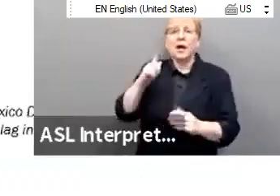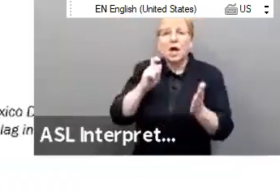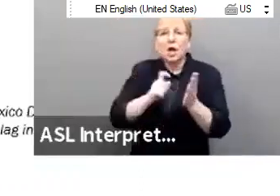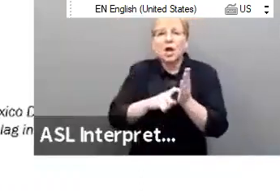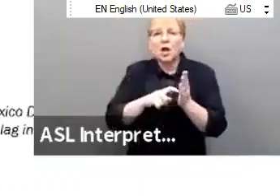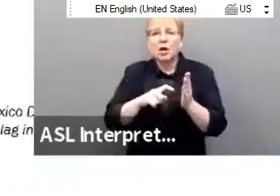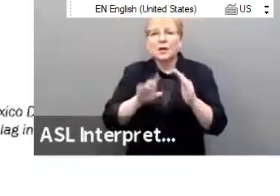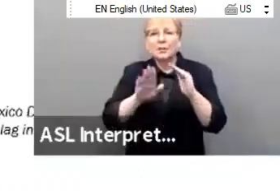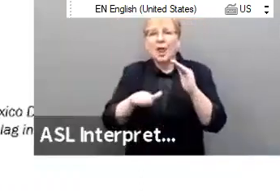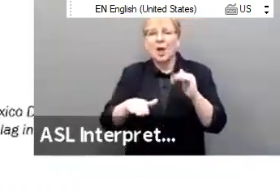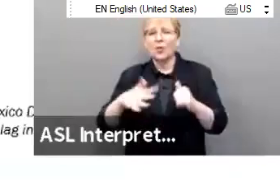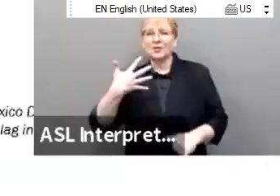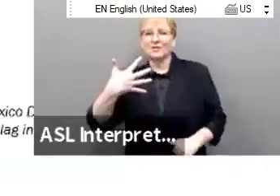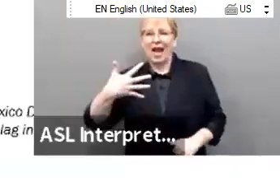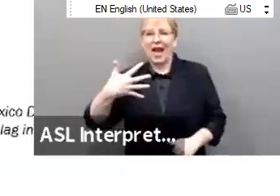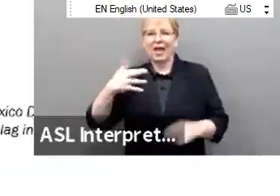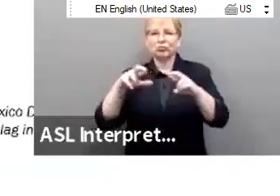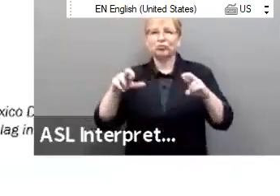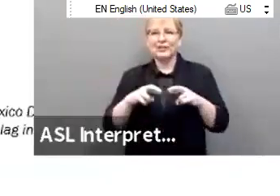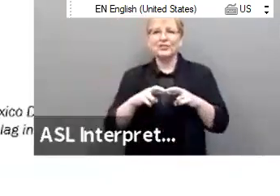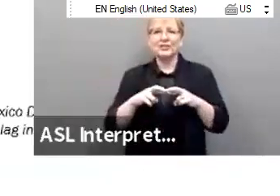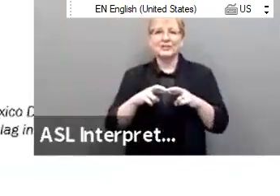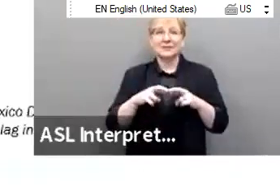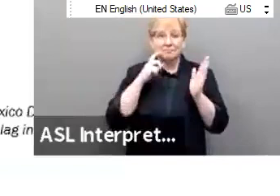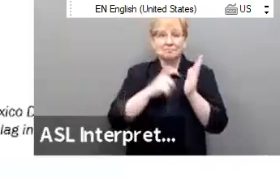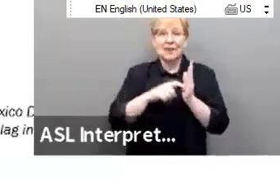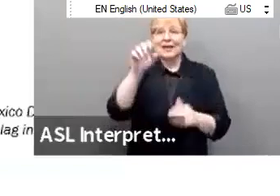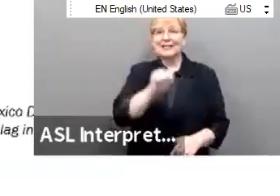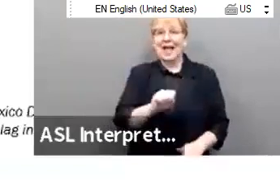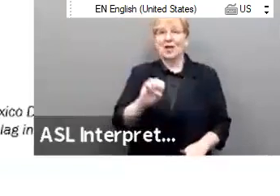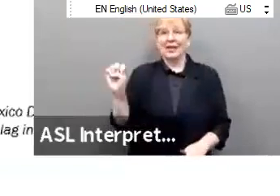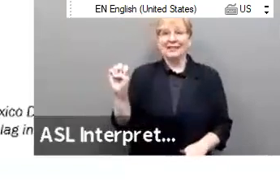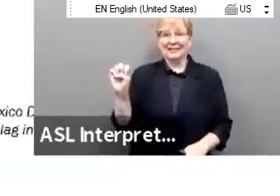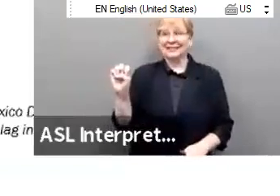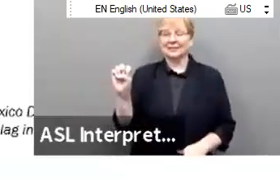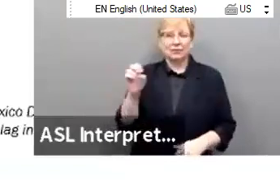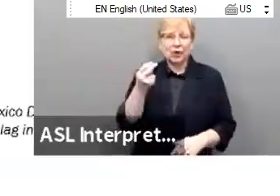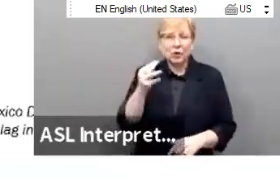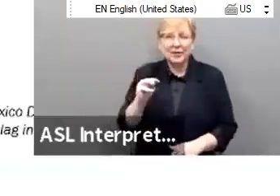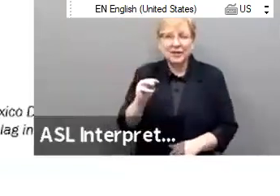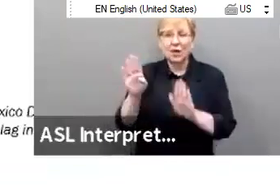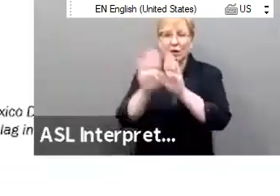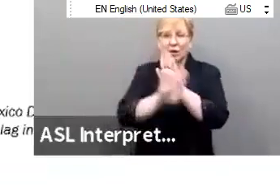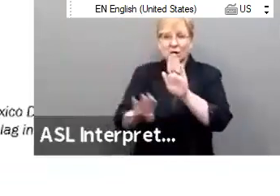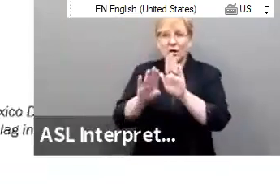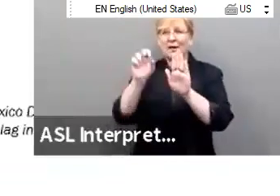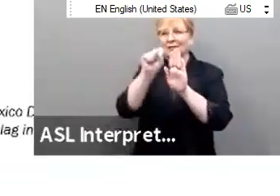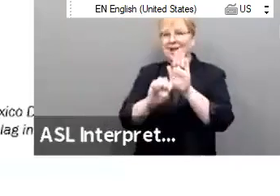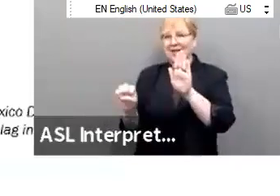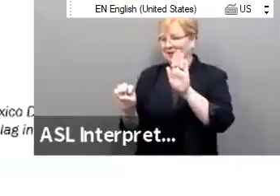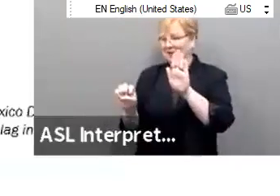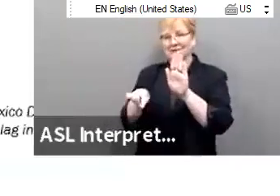repunte y vemos cómo empezó a finales, el año pasado, a finales